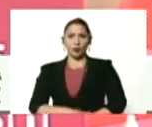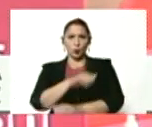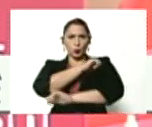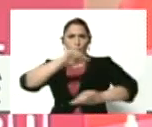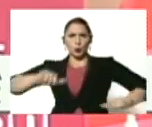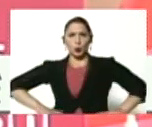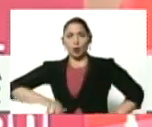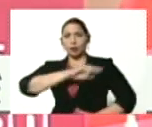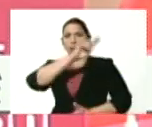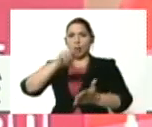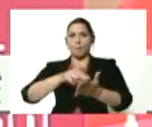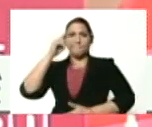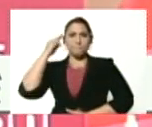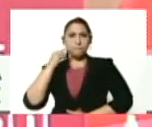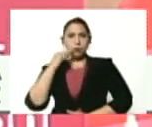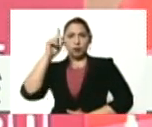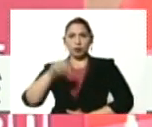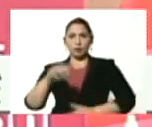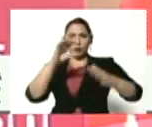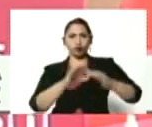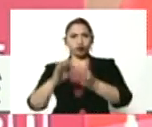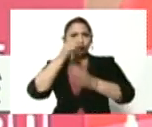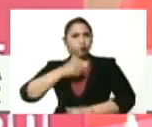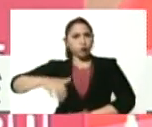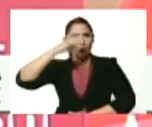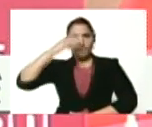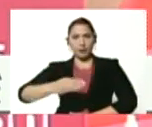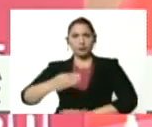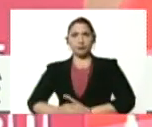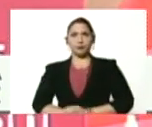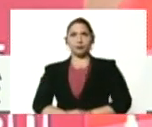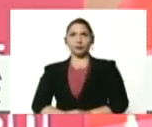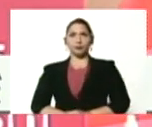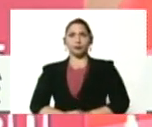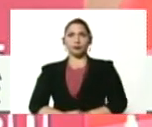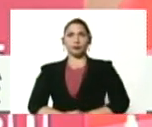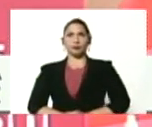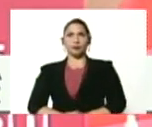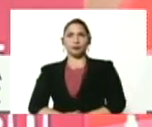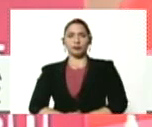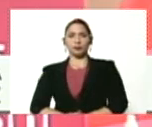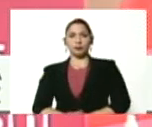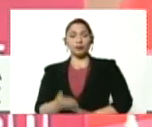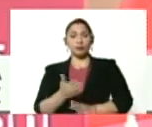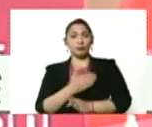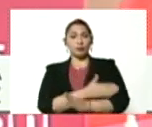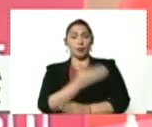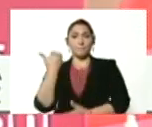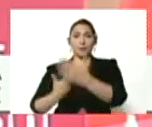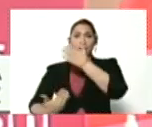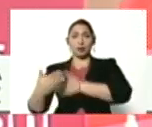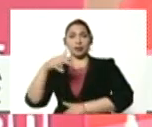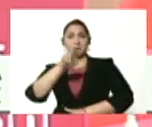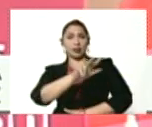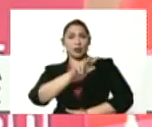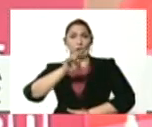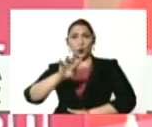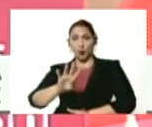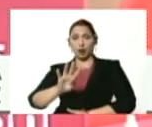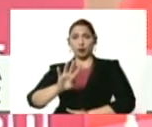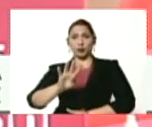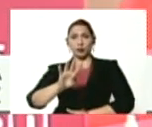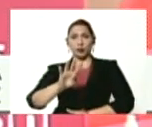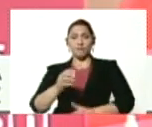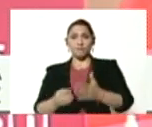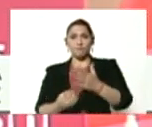Armada Nacional Bolivariana y por la Unión Cívico-Militar Policial los pasados días 3, 4 de